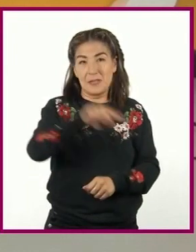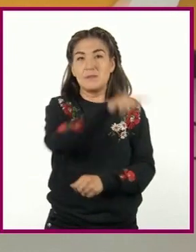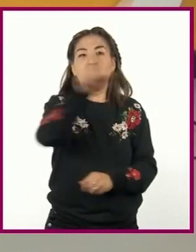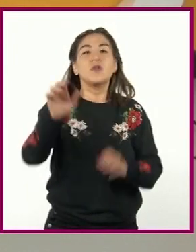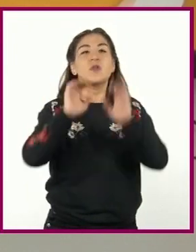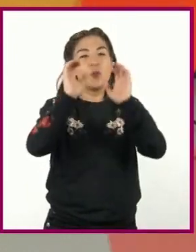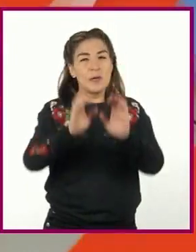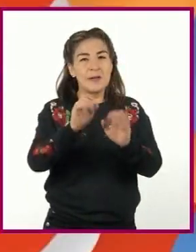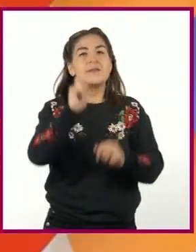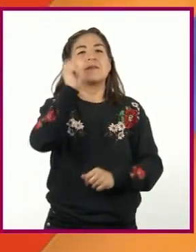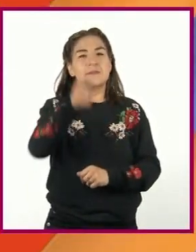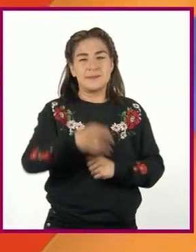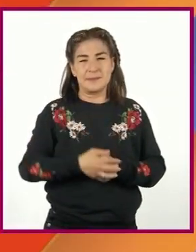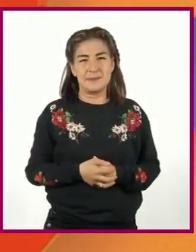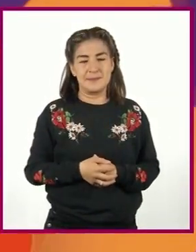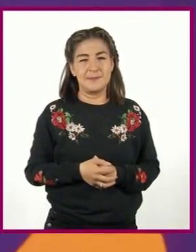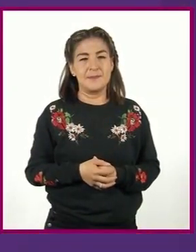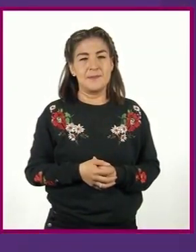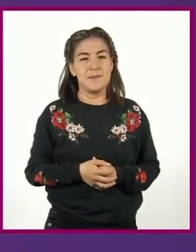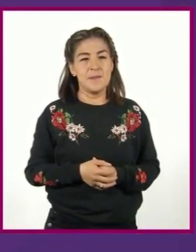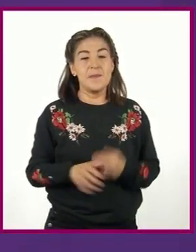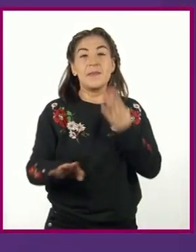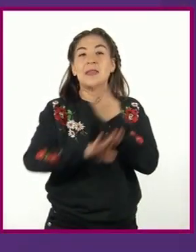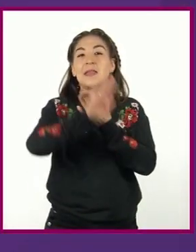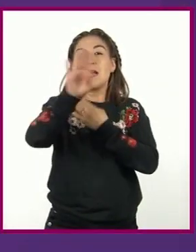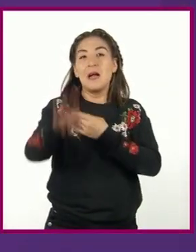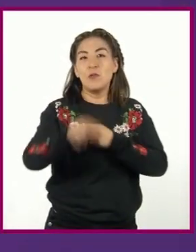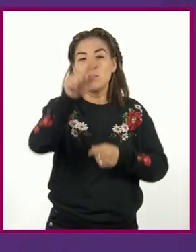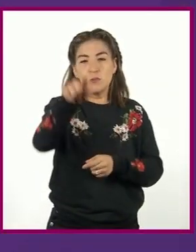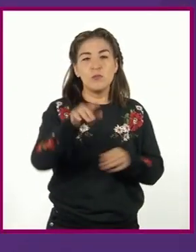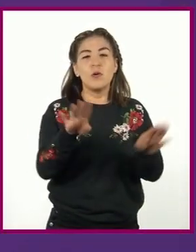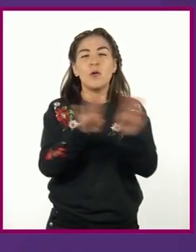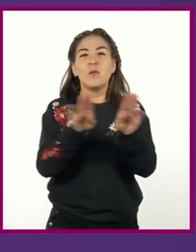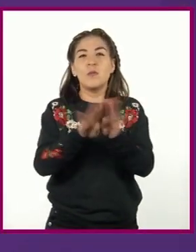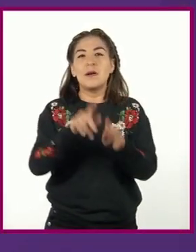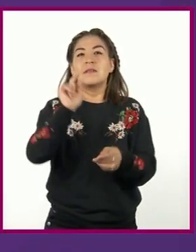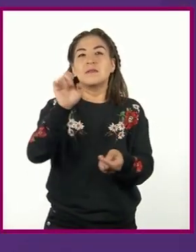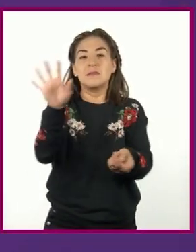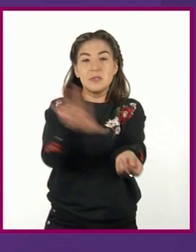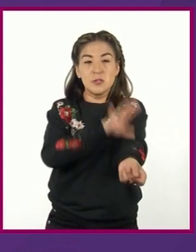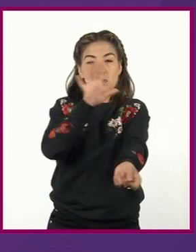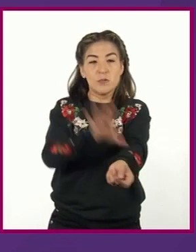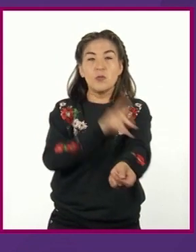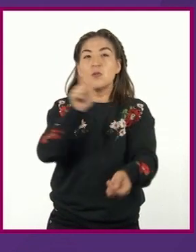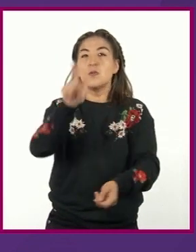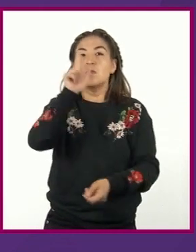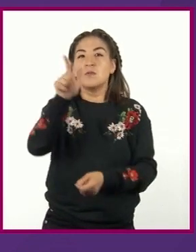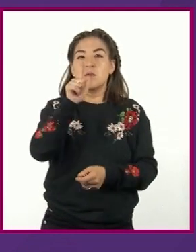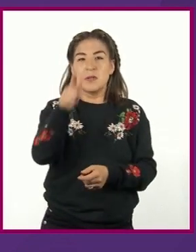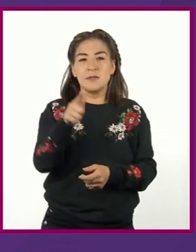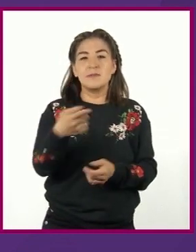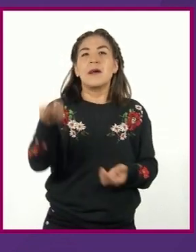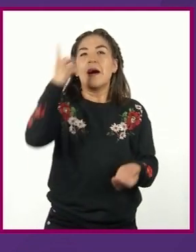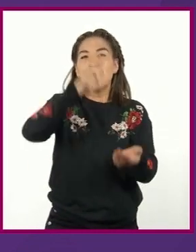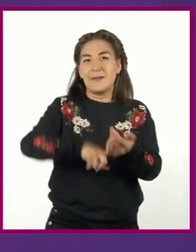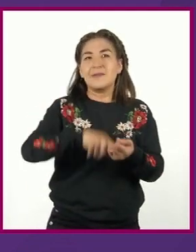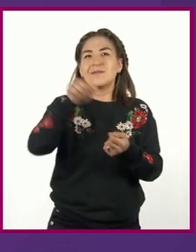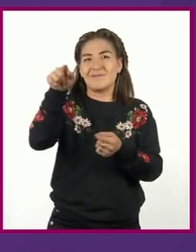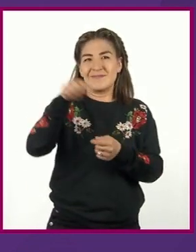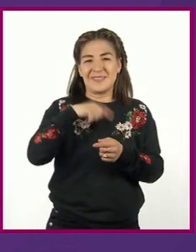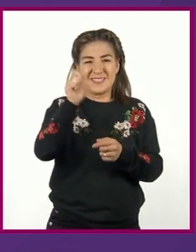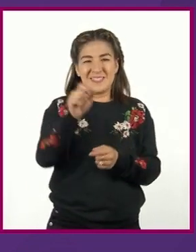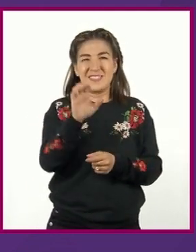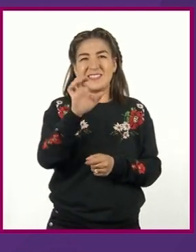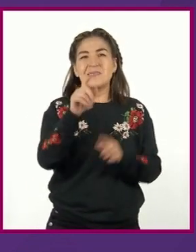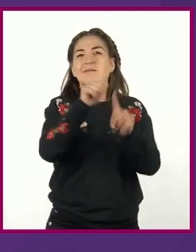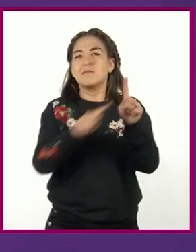en cuenta son las siguientes. Evitar el contacto directo con partes que conducen la electricidad en un circuito,